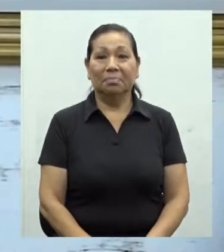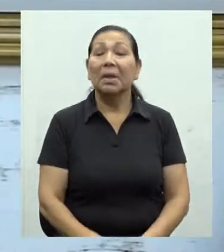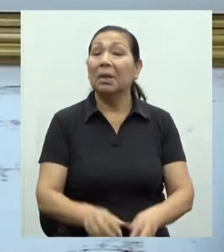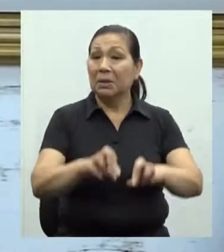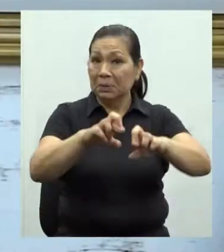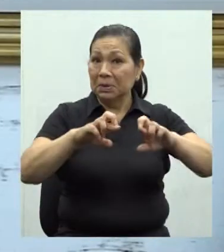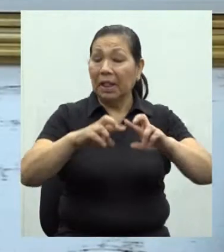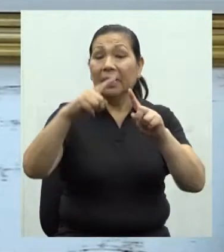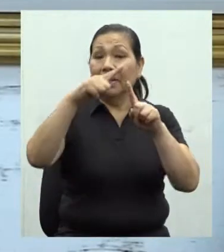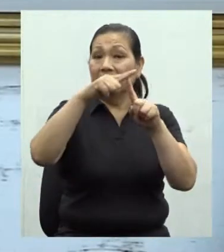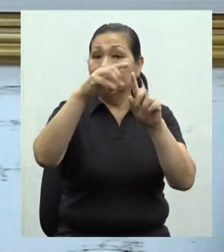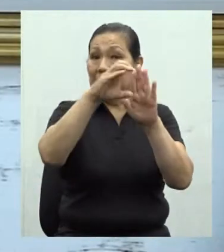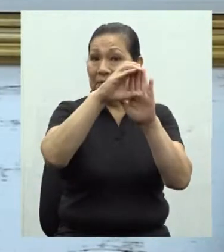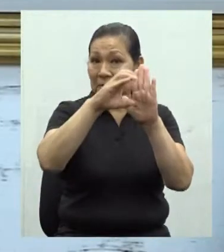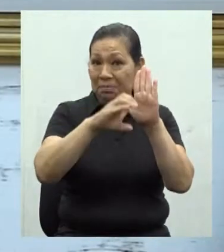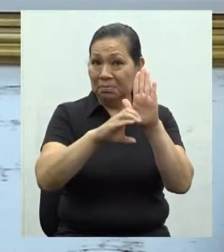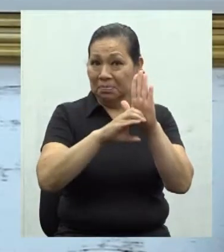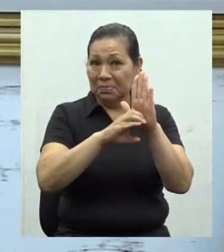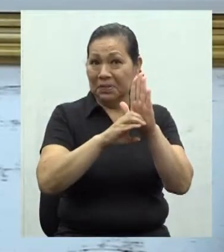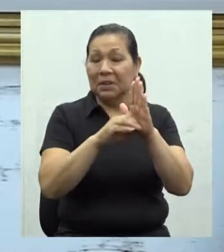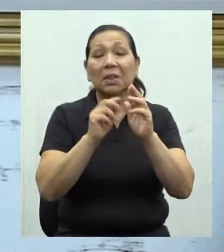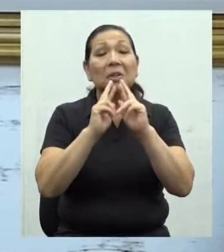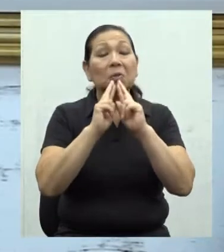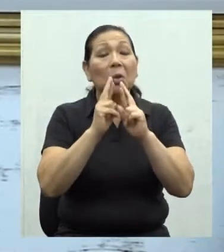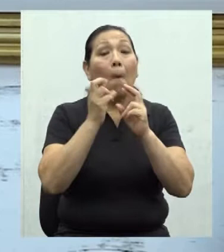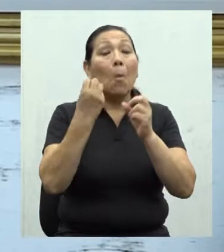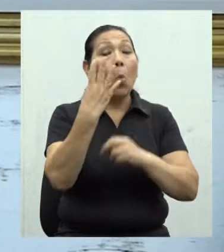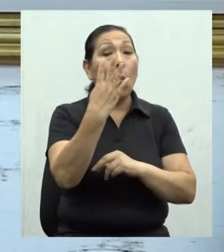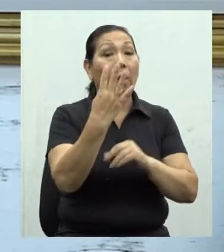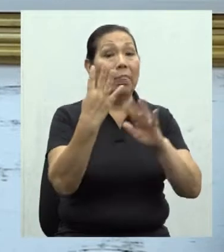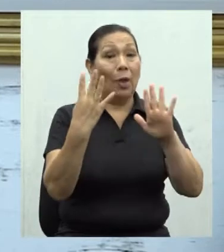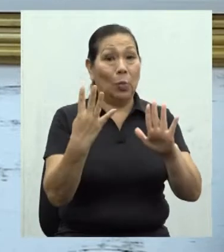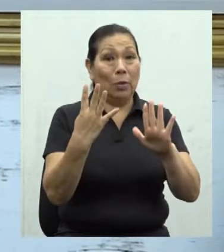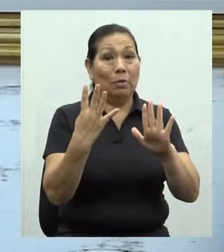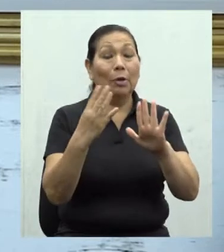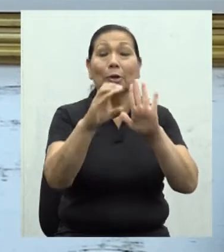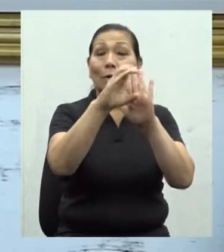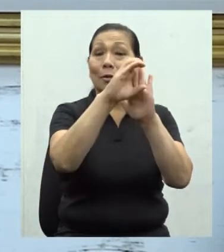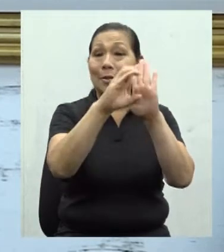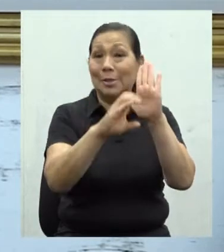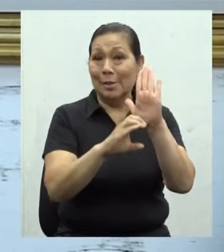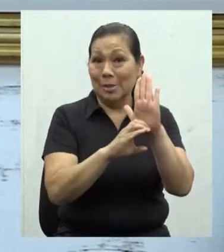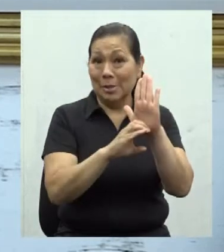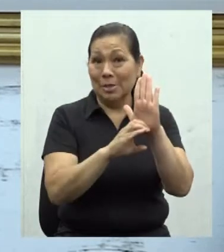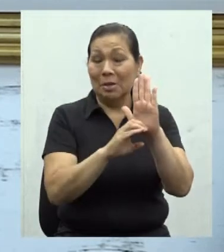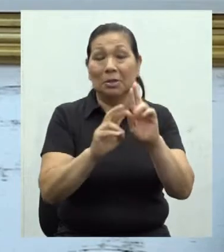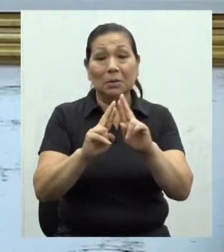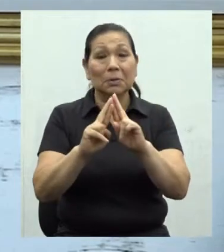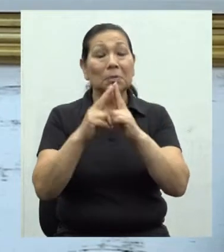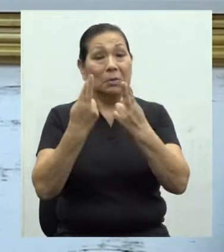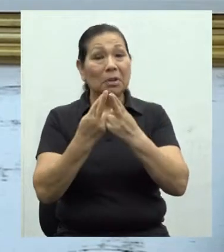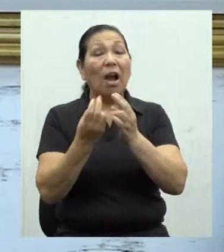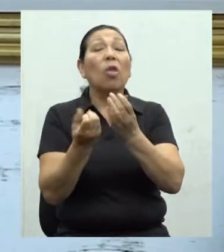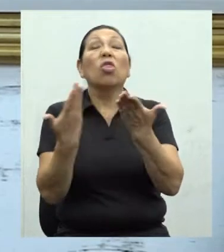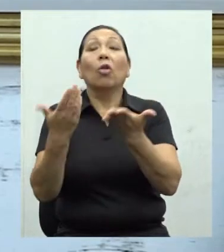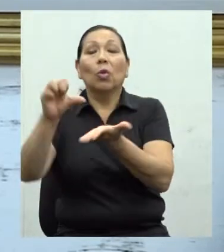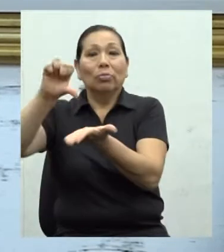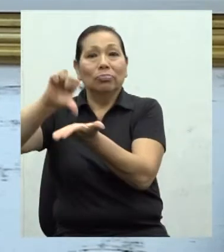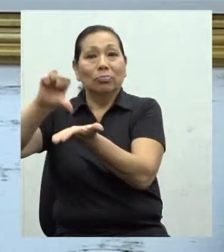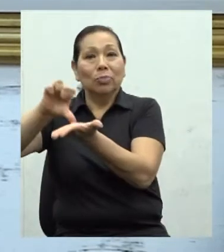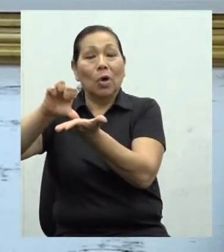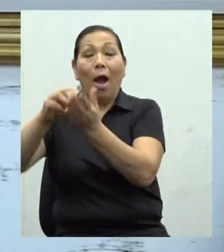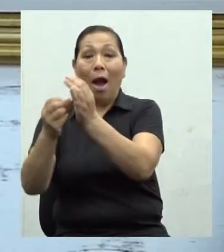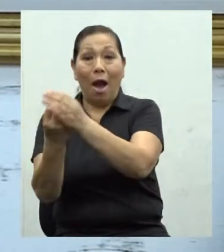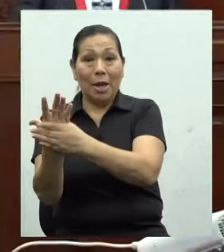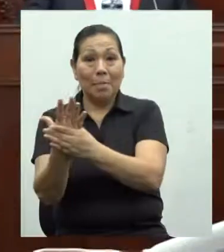El Pleno del Tribunal Constitucional resolvió 49 procesos constitucionales. Sesionó en Arequipa y